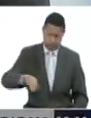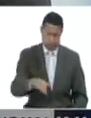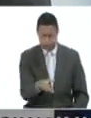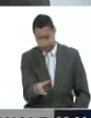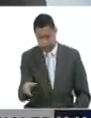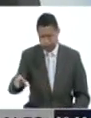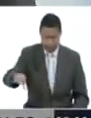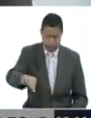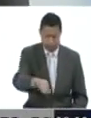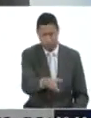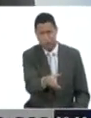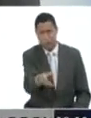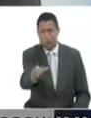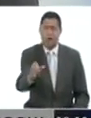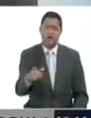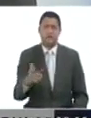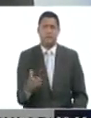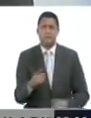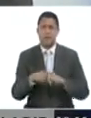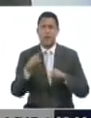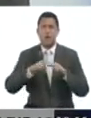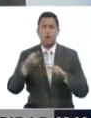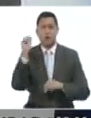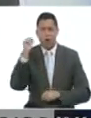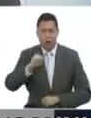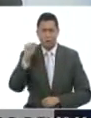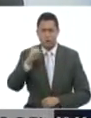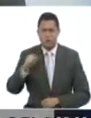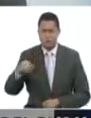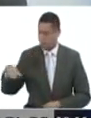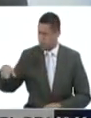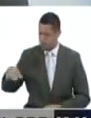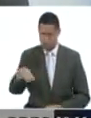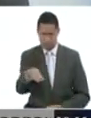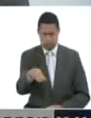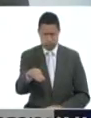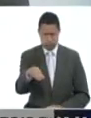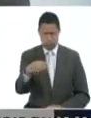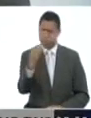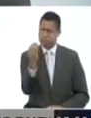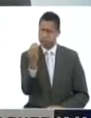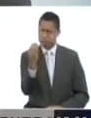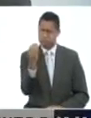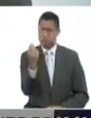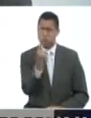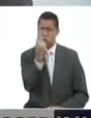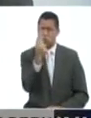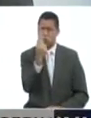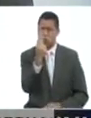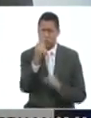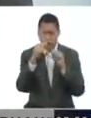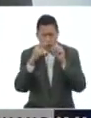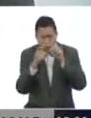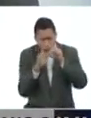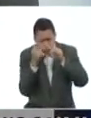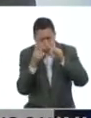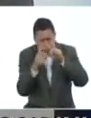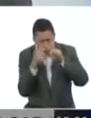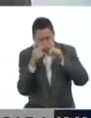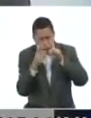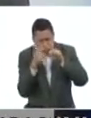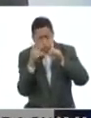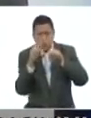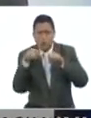función lúdica, es decir, lo juega. Pero el niño con autismo puede detenerse en una unidad de ese carro, en la ruedita, y detenerse